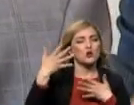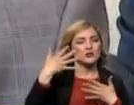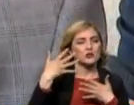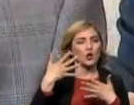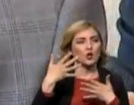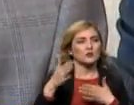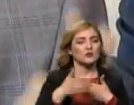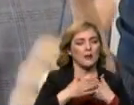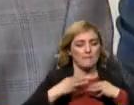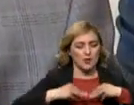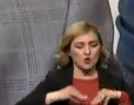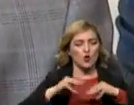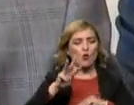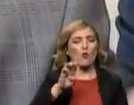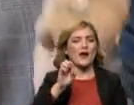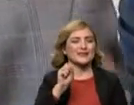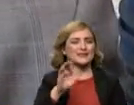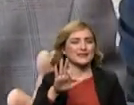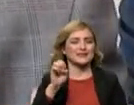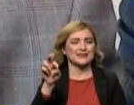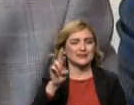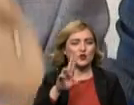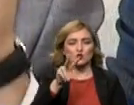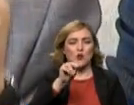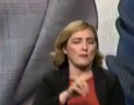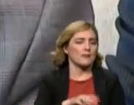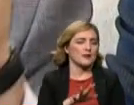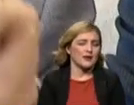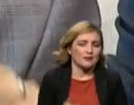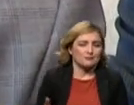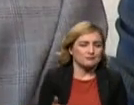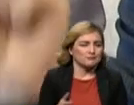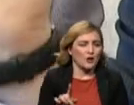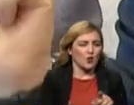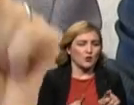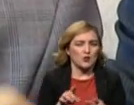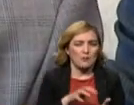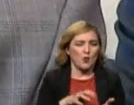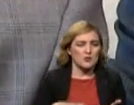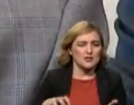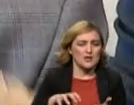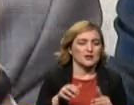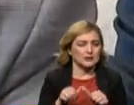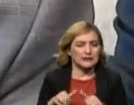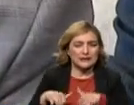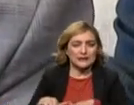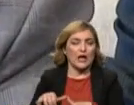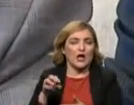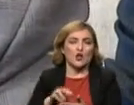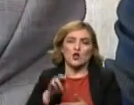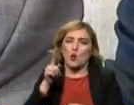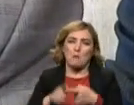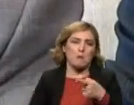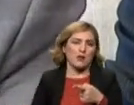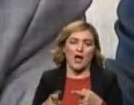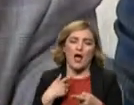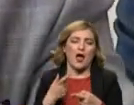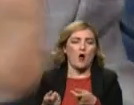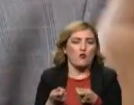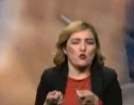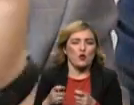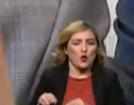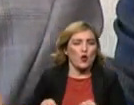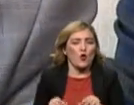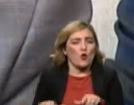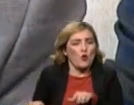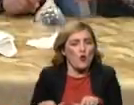método Webster resulta inaplicable cuando se mantienen ciertas provincias del país circunscripciones electorales. Por